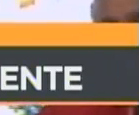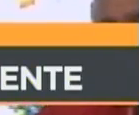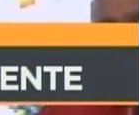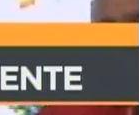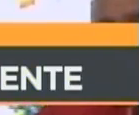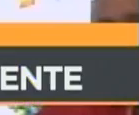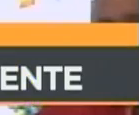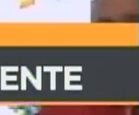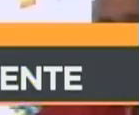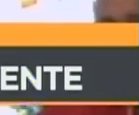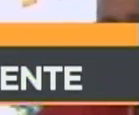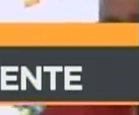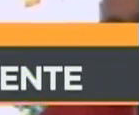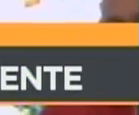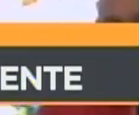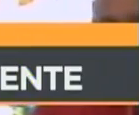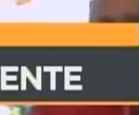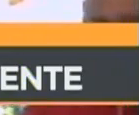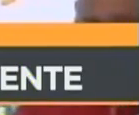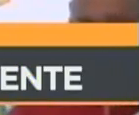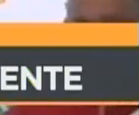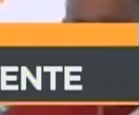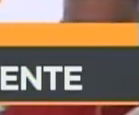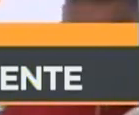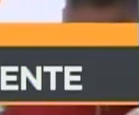comunales y a las comunas. La propuesta,